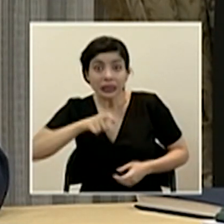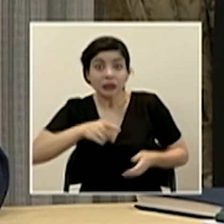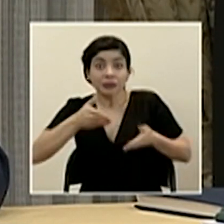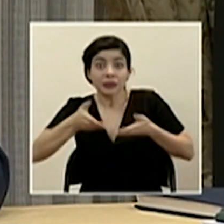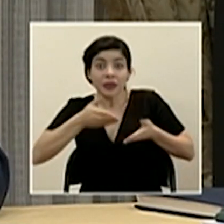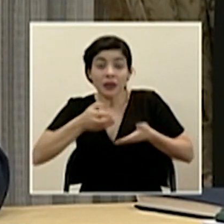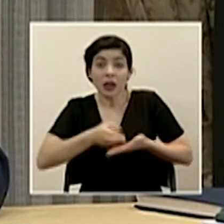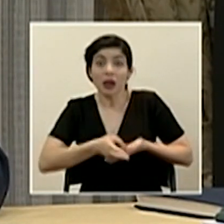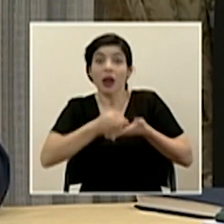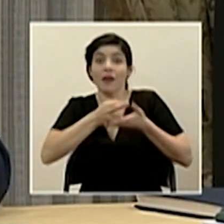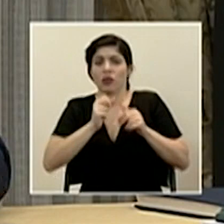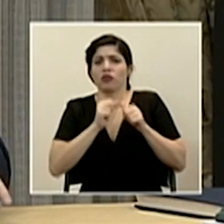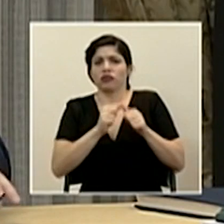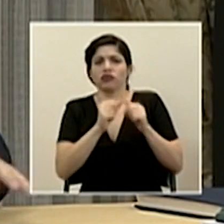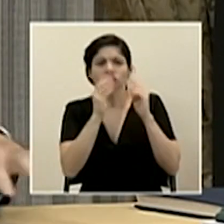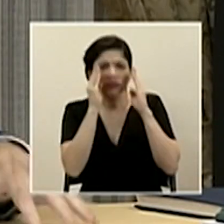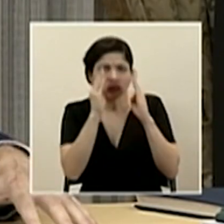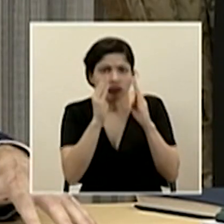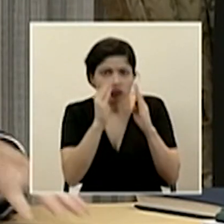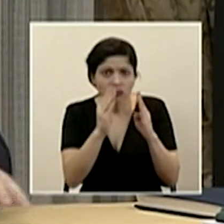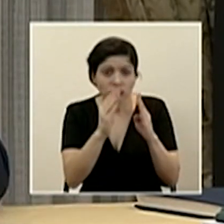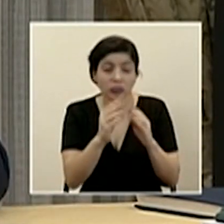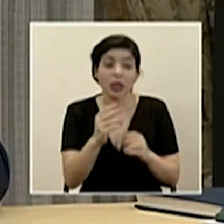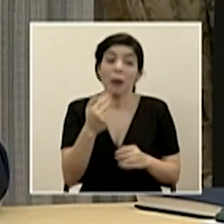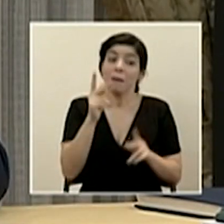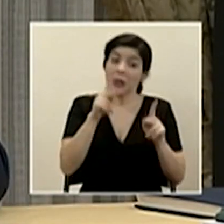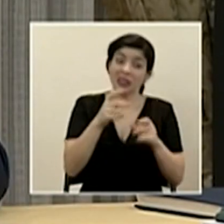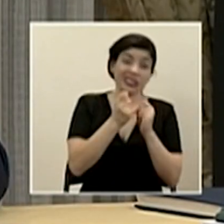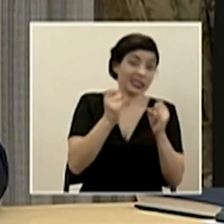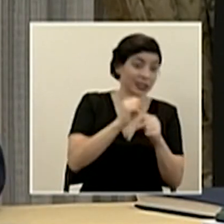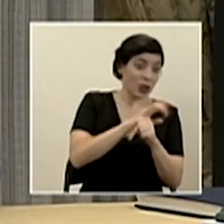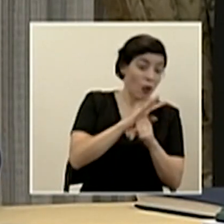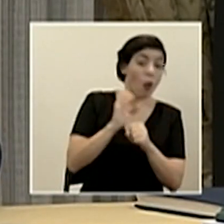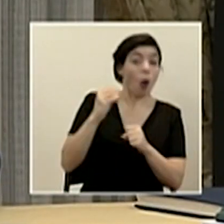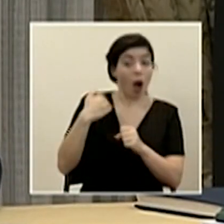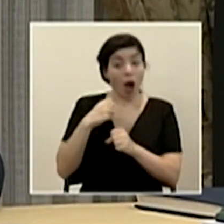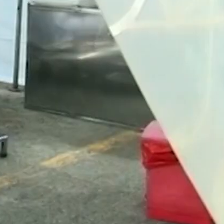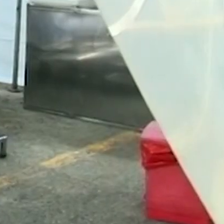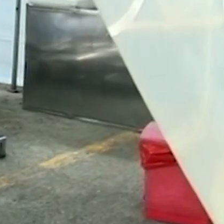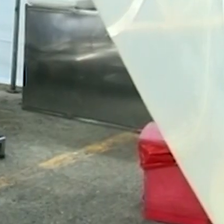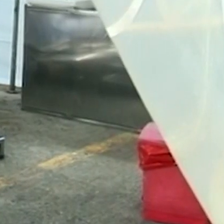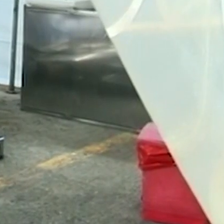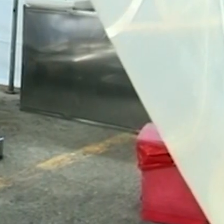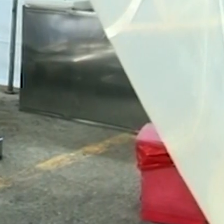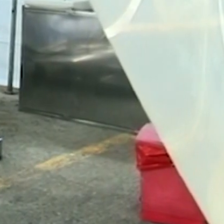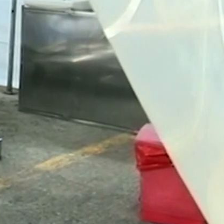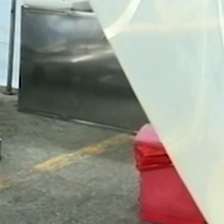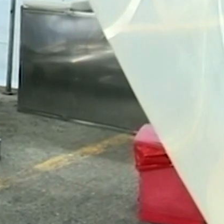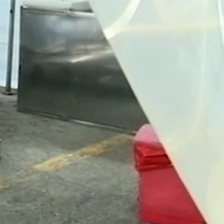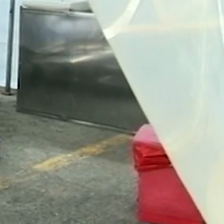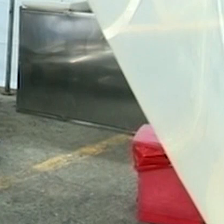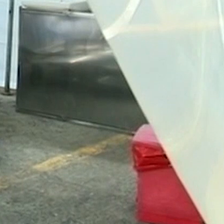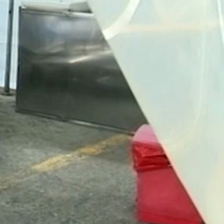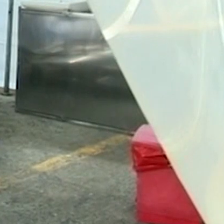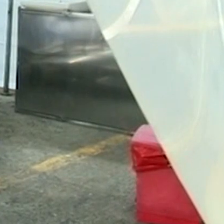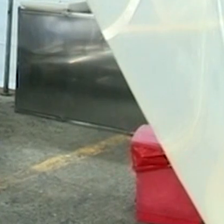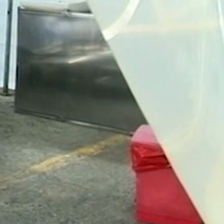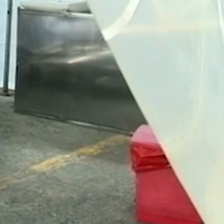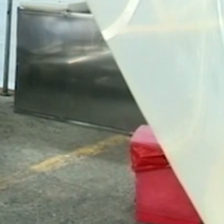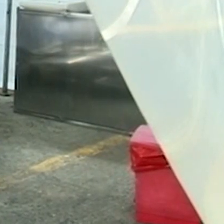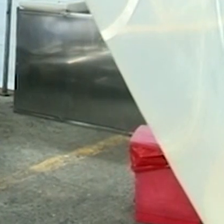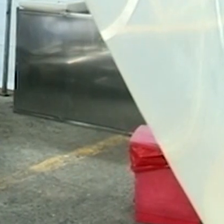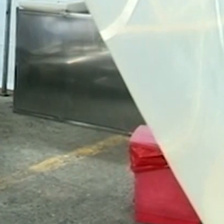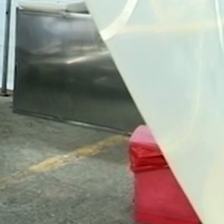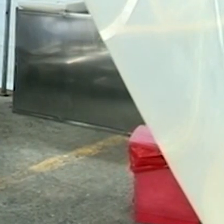estos servicios de rehabilitación, tanto los non-COVID como los COVID positivos. El hospital móvil cuenta con 3 módulos